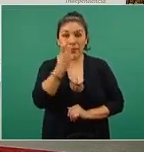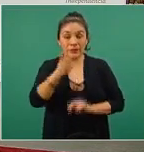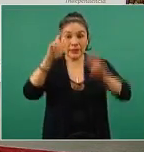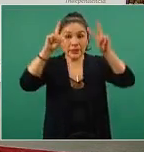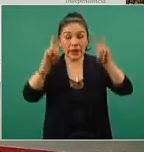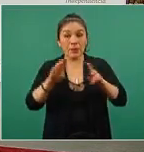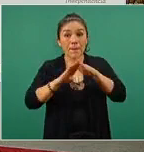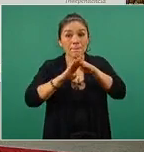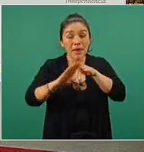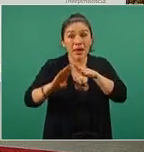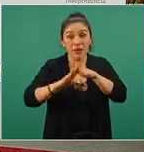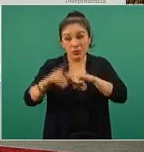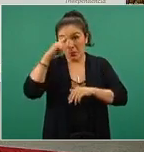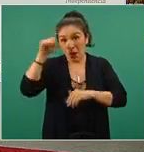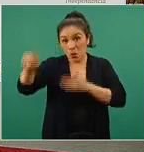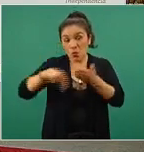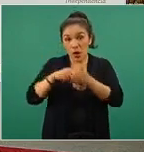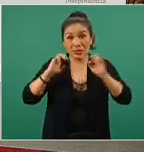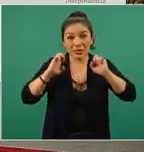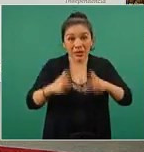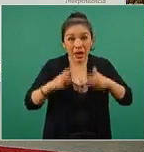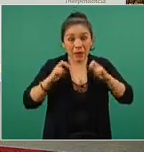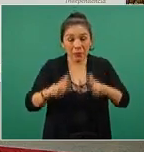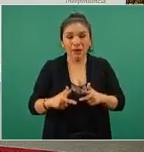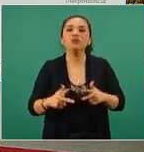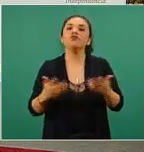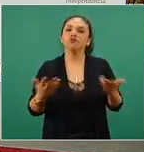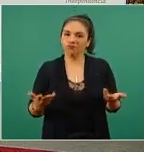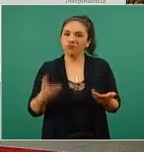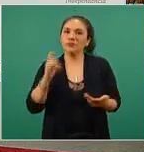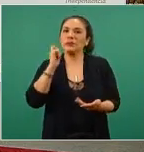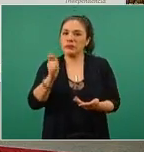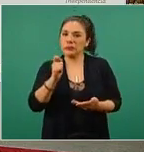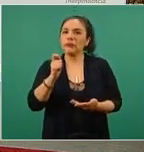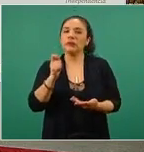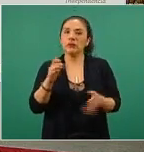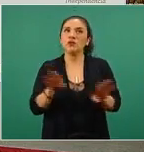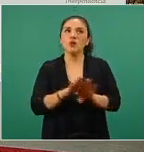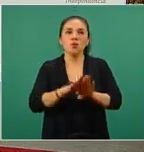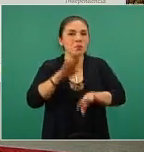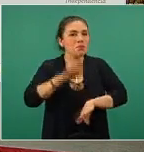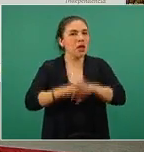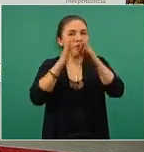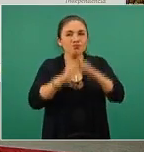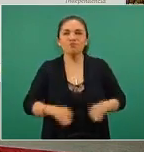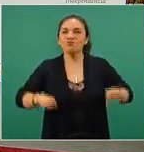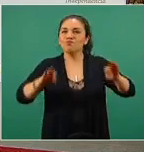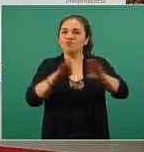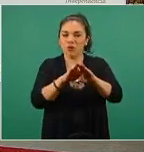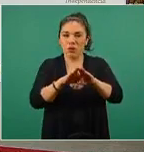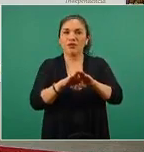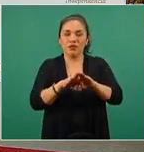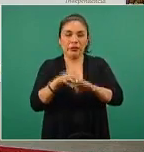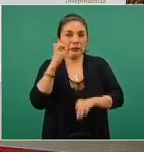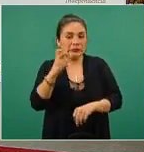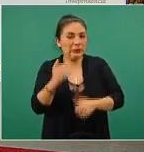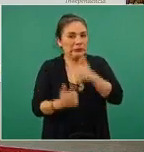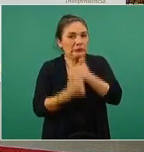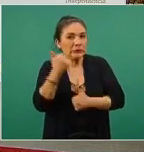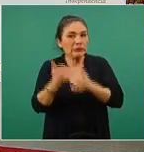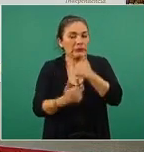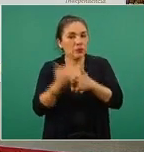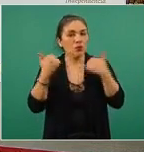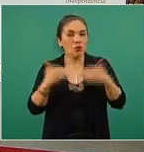de migración para Chiapas es una de las cosas más importantes, uno de los retos